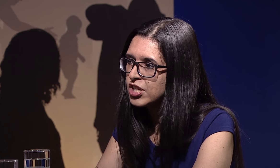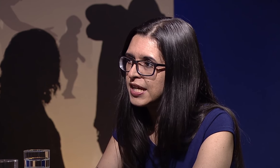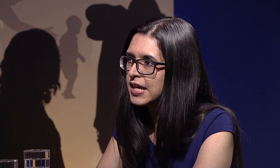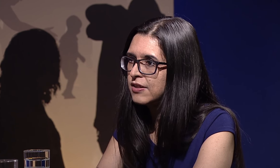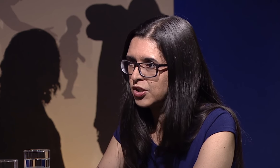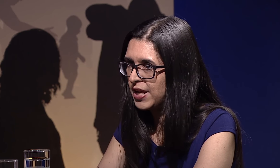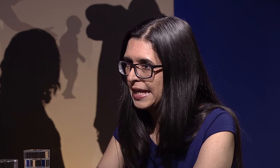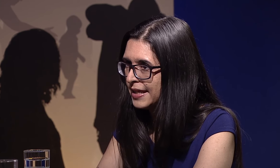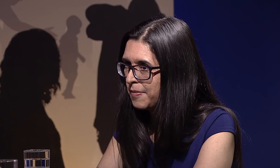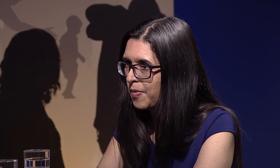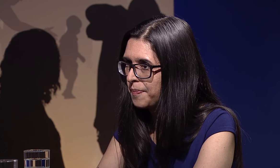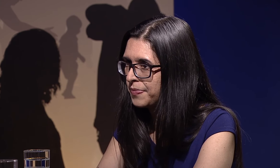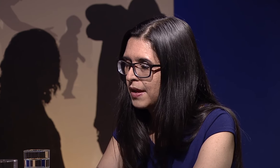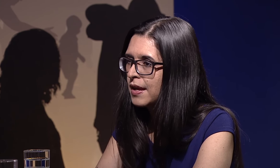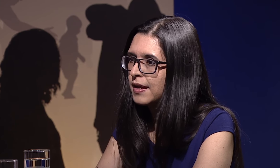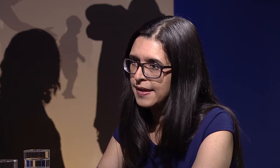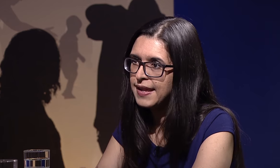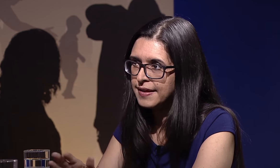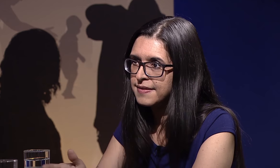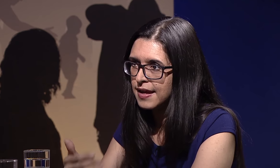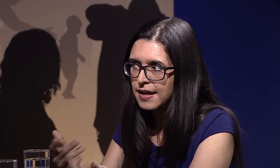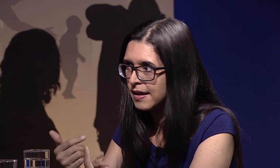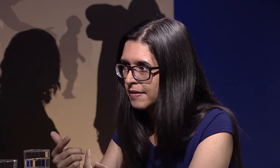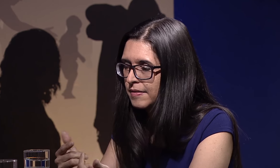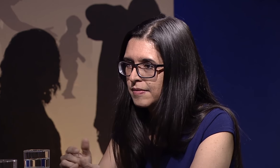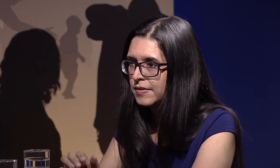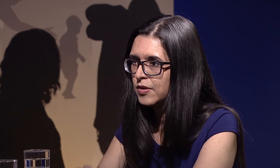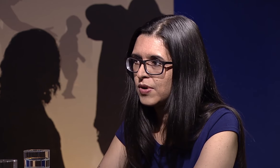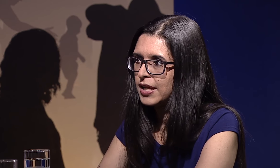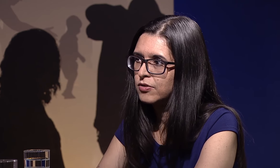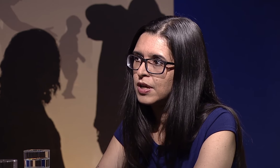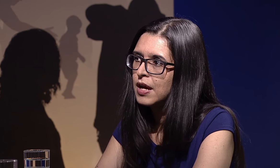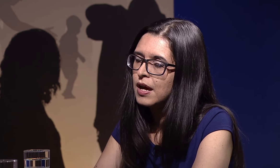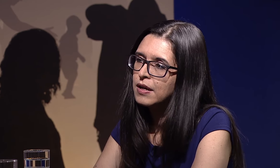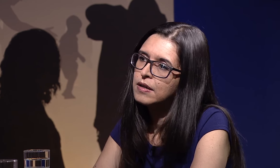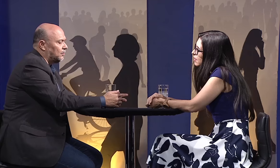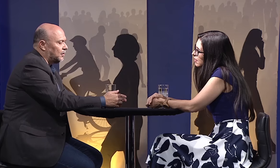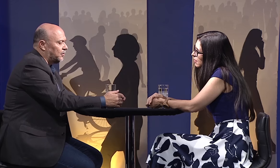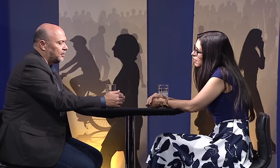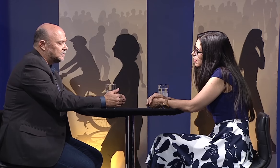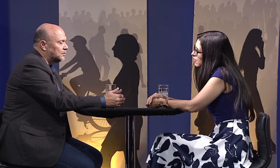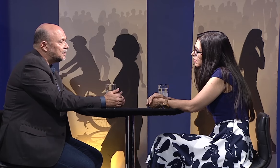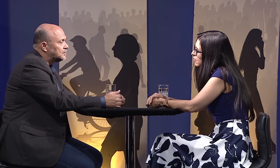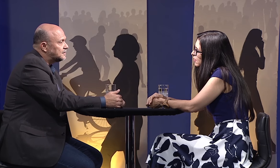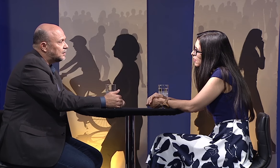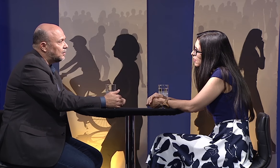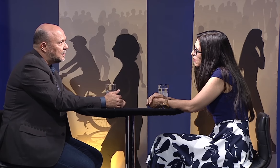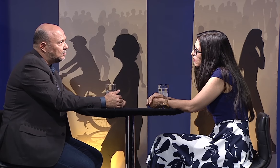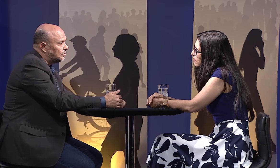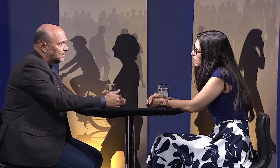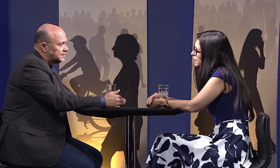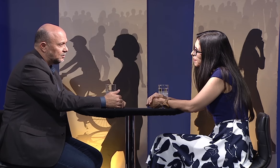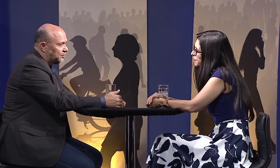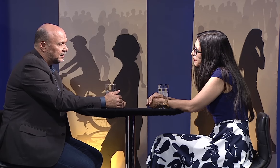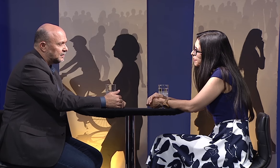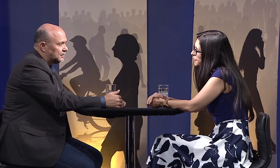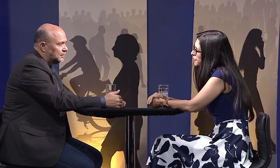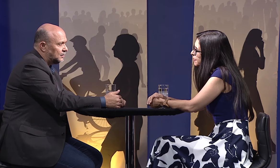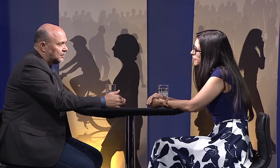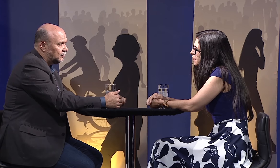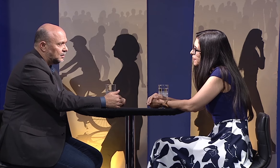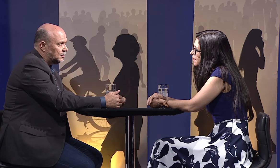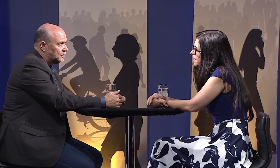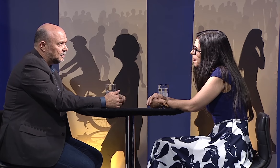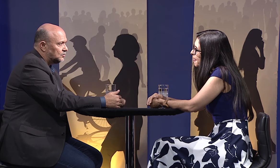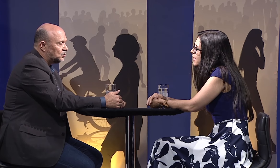momento, se consigue Señora del Tiempo, que es la que está circulando. Y me has contado que estás trabajando en una segunda parte